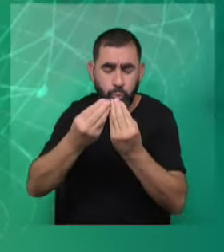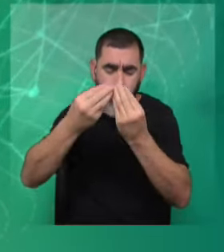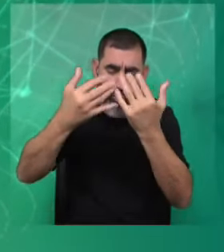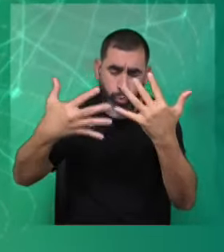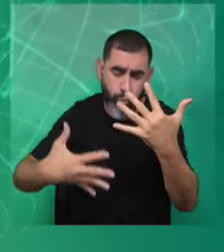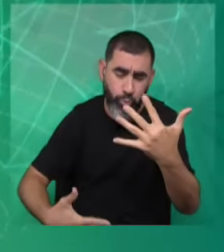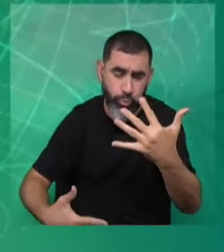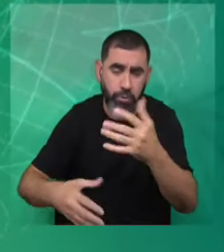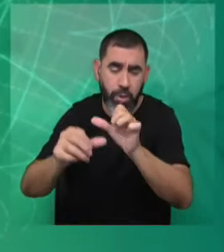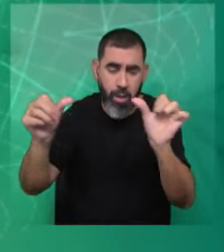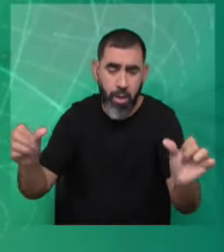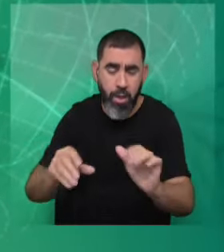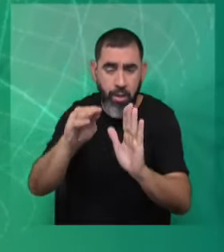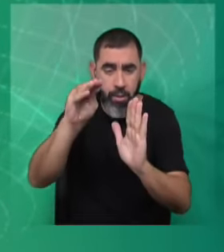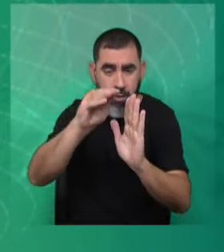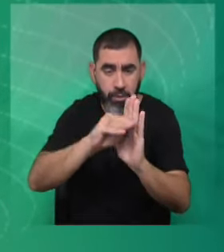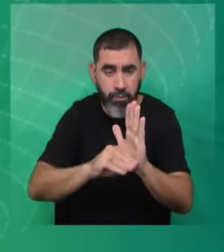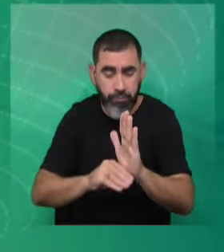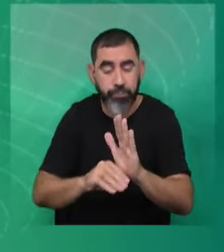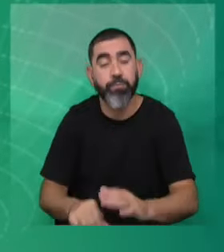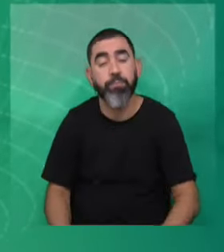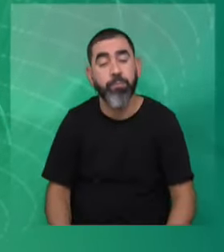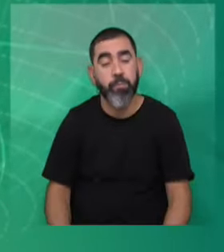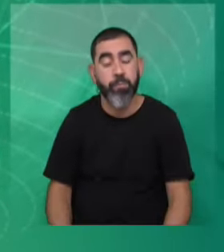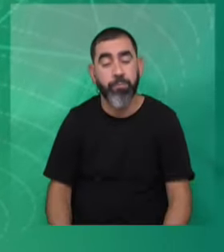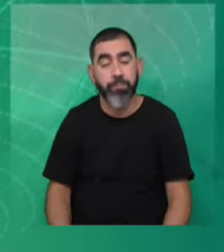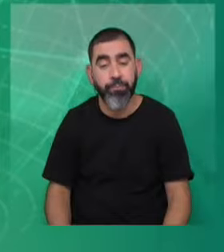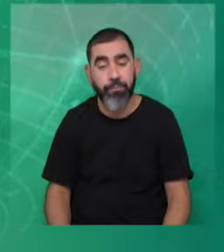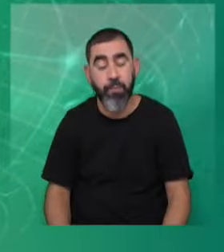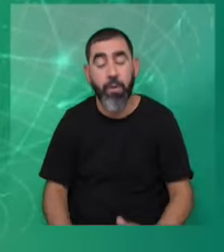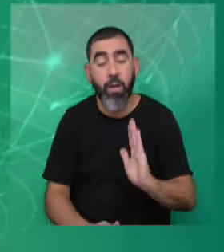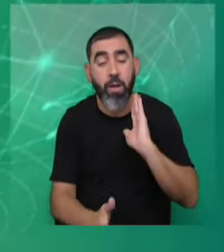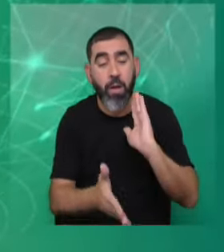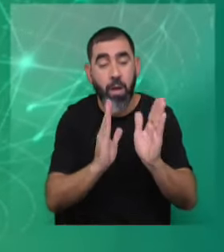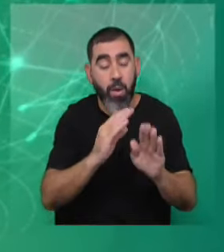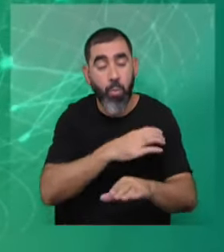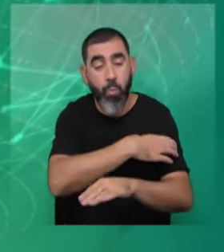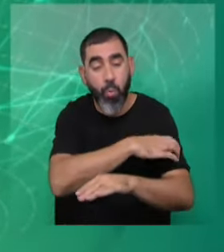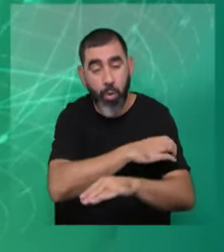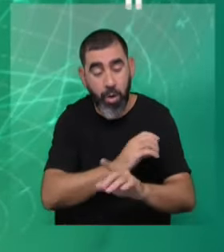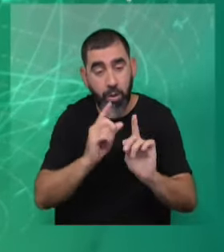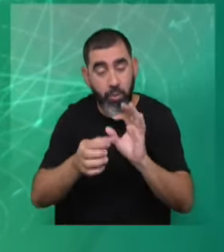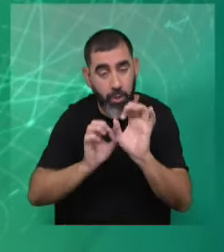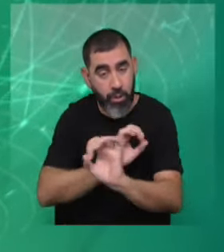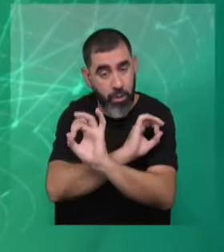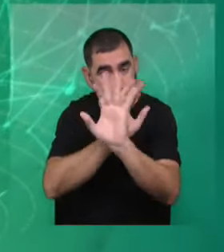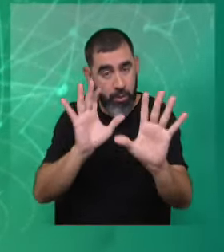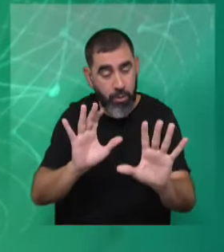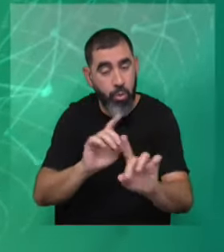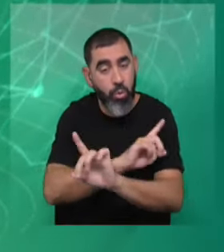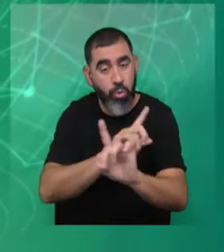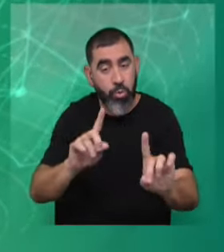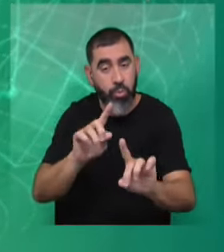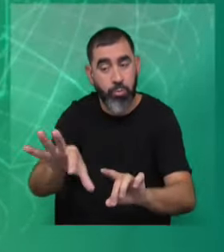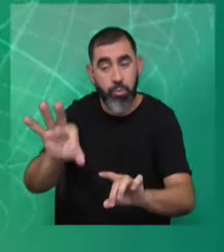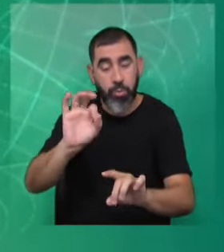un montón de medidas que los abogados de Orsi, que quiero aclarar, no está